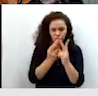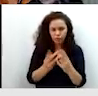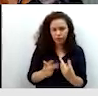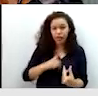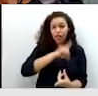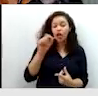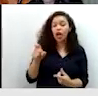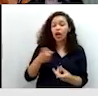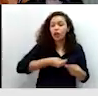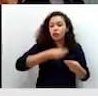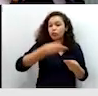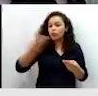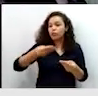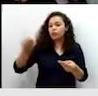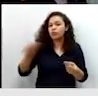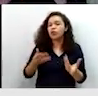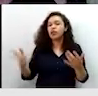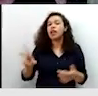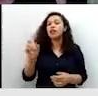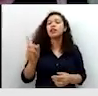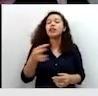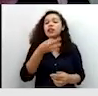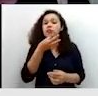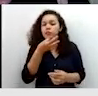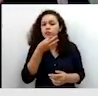agua. Y aproximadamente en esos 30 minutos la